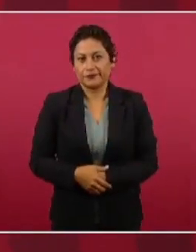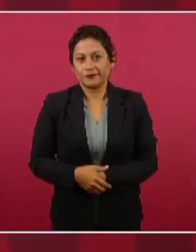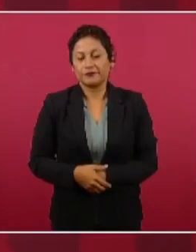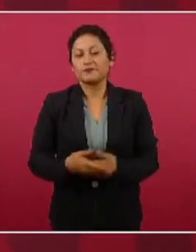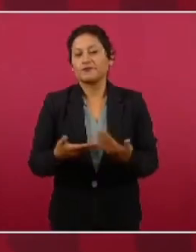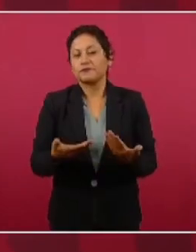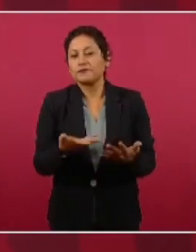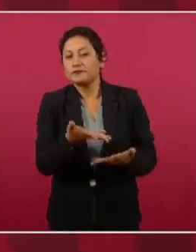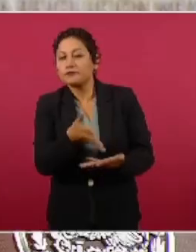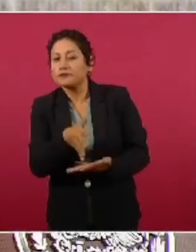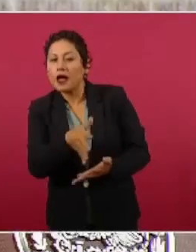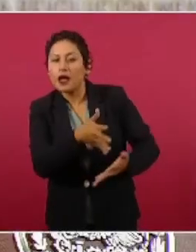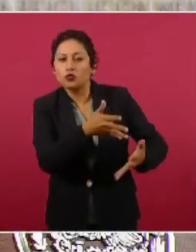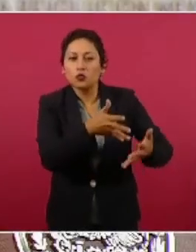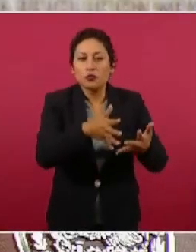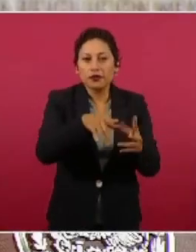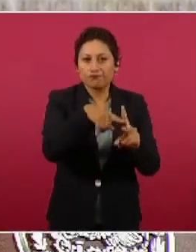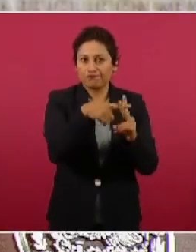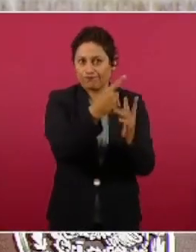Estimado